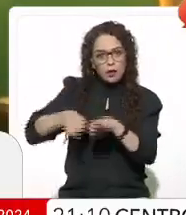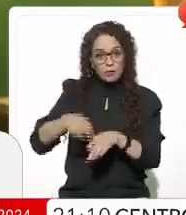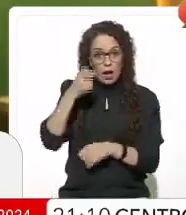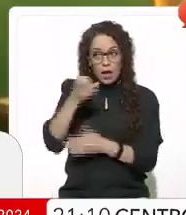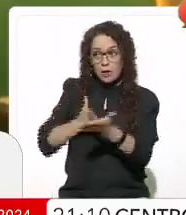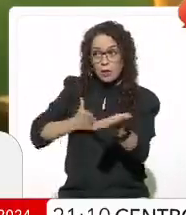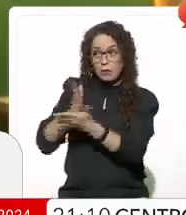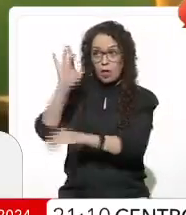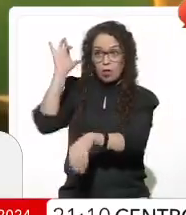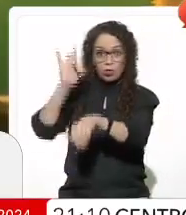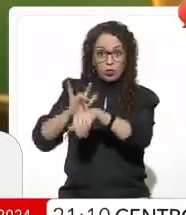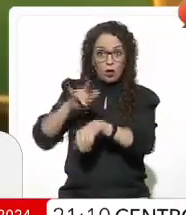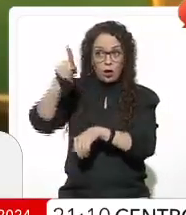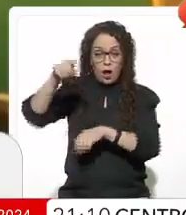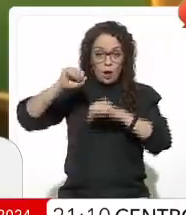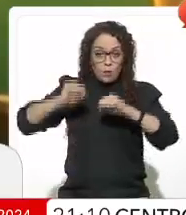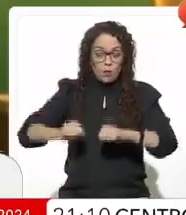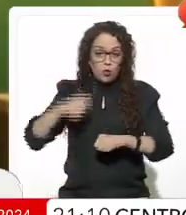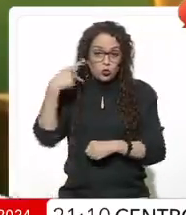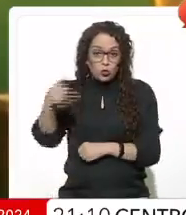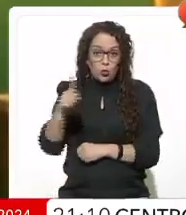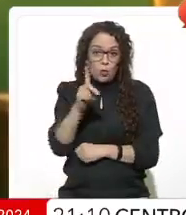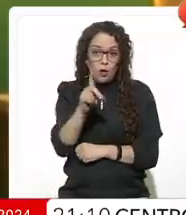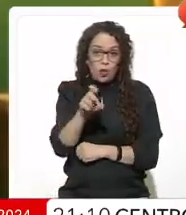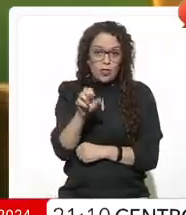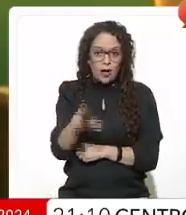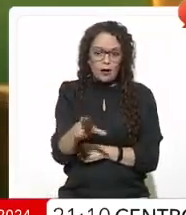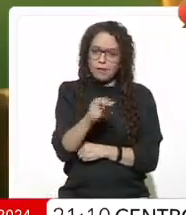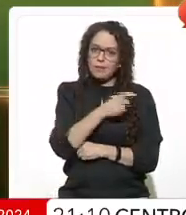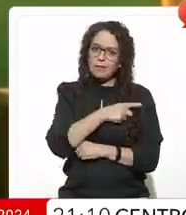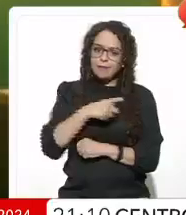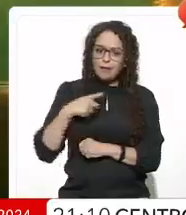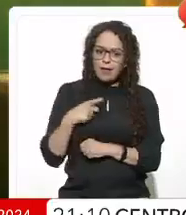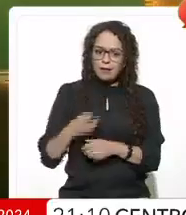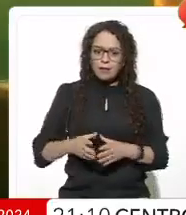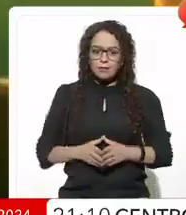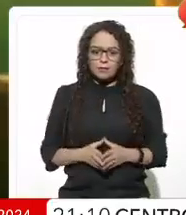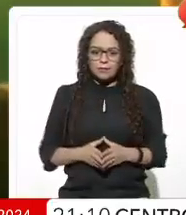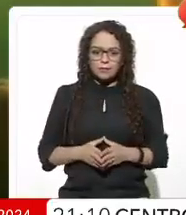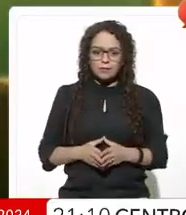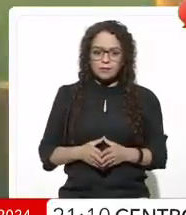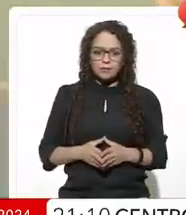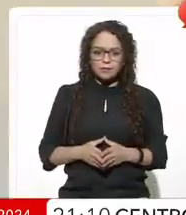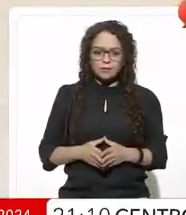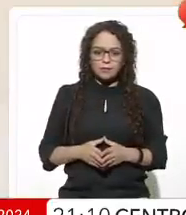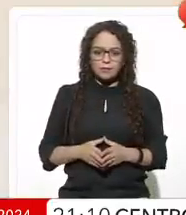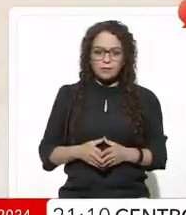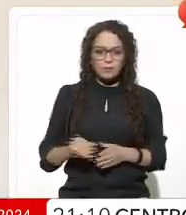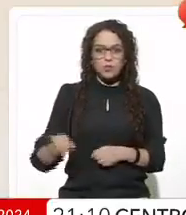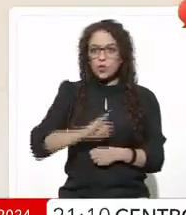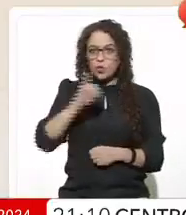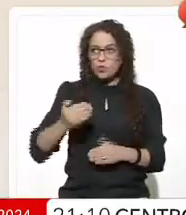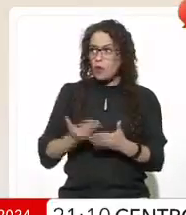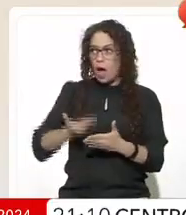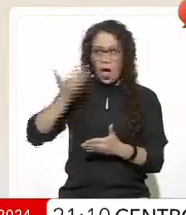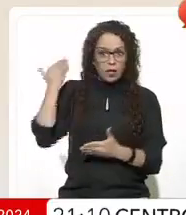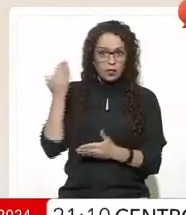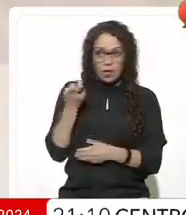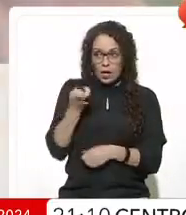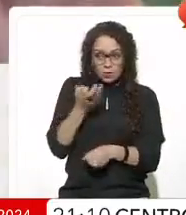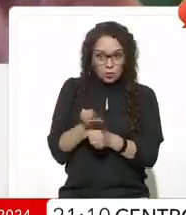poderes. No existe, por lo tanto, ningún antecedente de una cosa como la que estamos viendo. O sea, nunca había ocurrido.